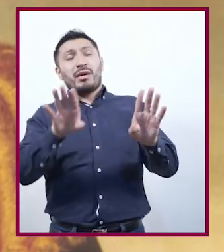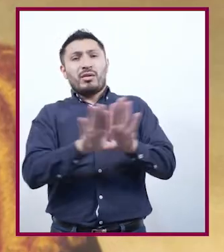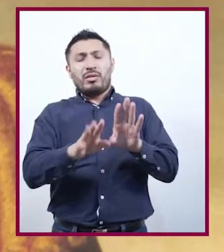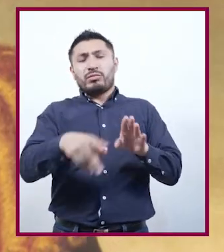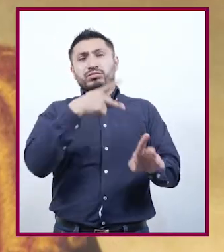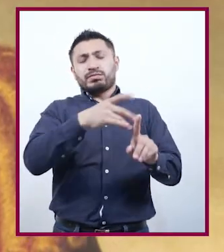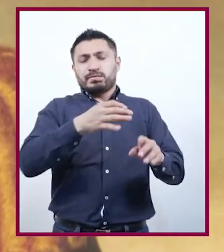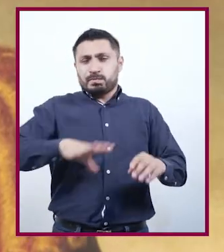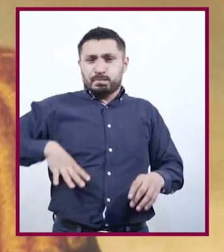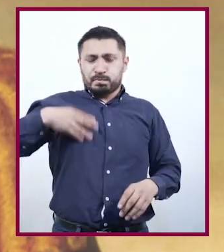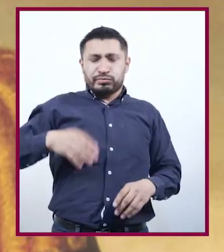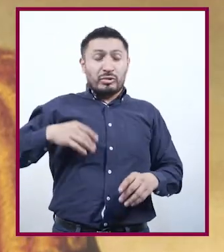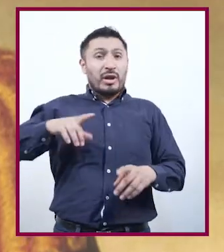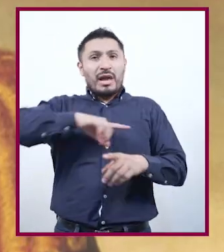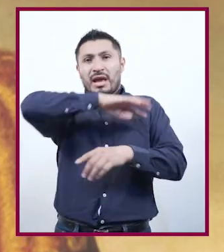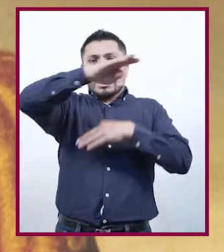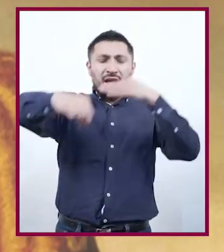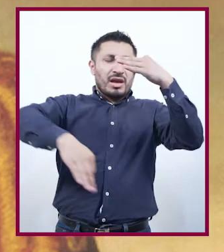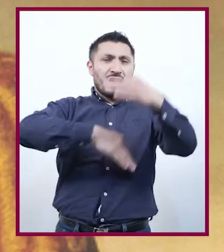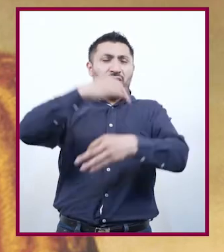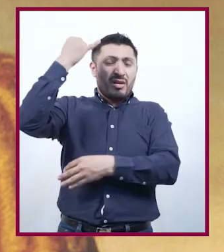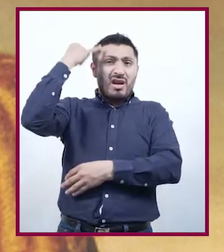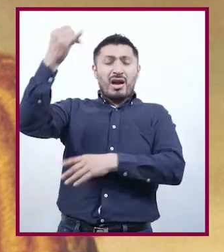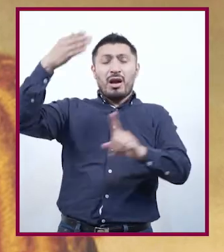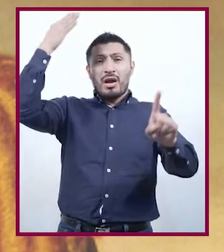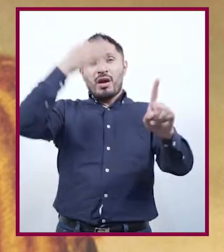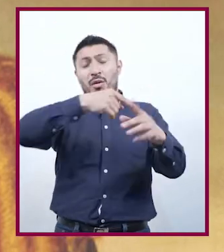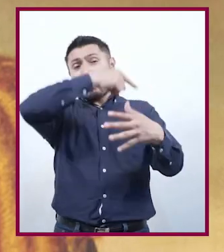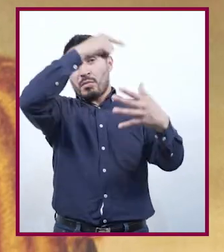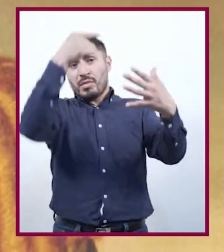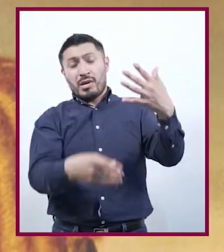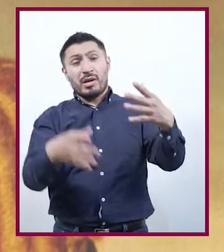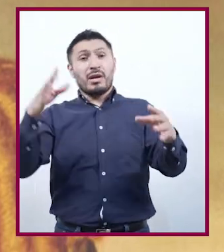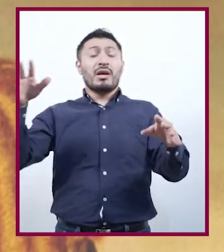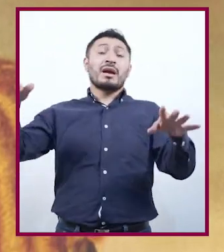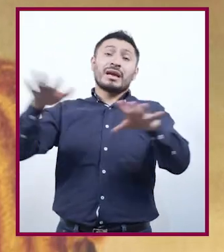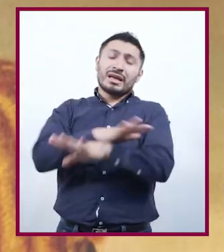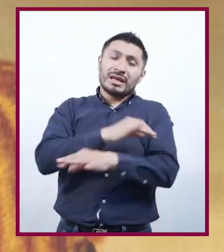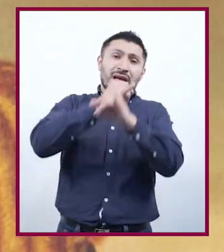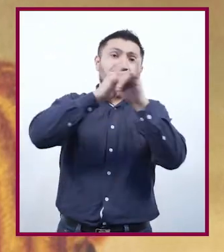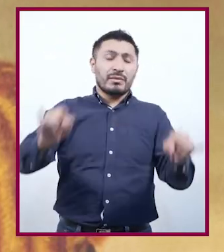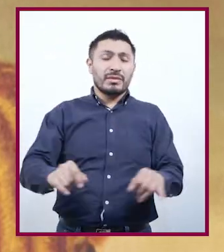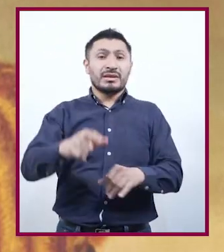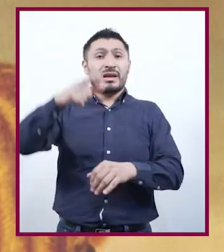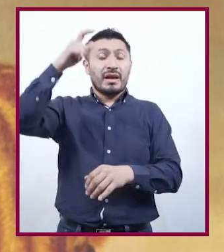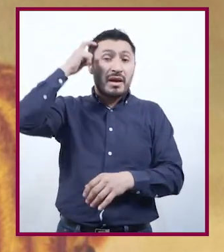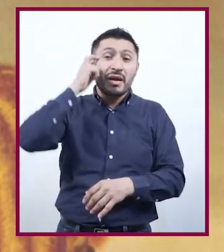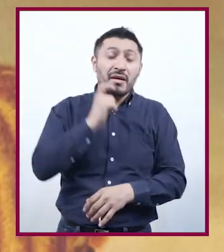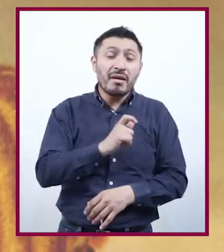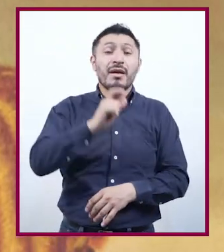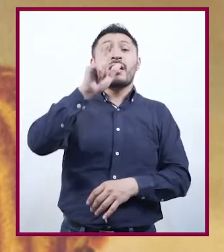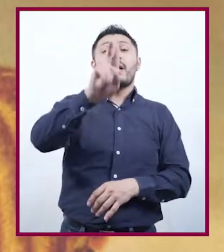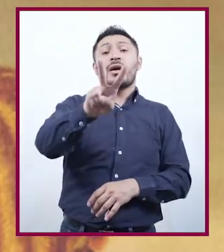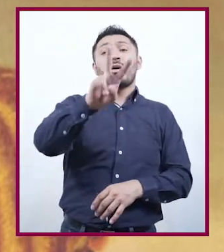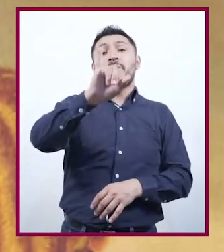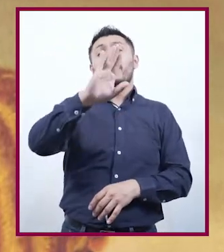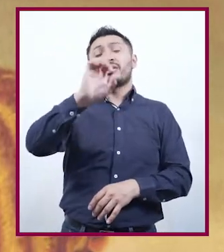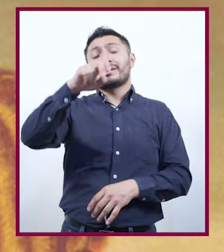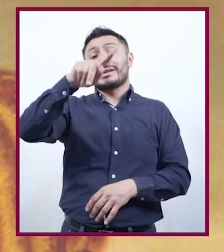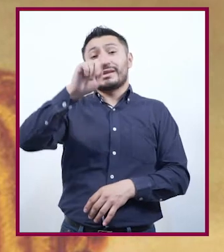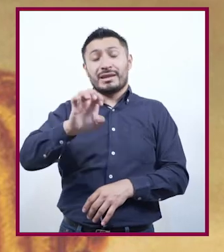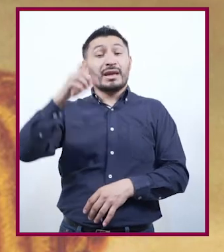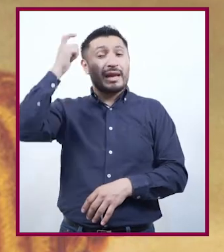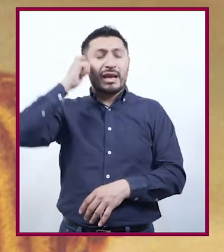en cuya lucha se sintetizaban todos los ideales que sustentaban al movimiento independentista, Vicente